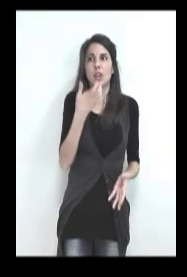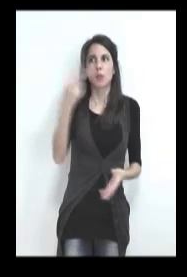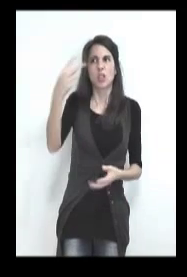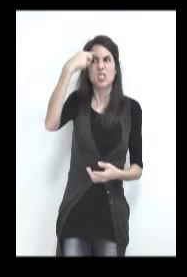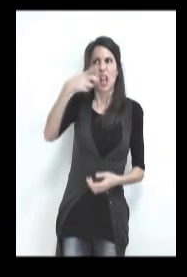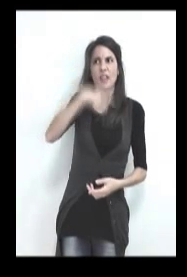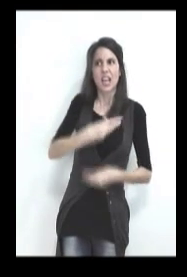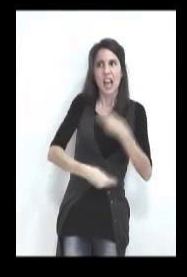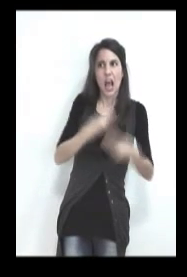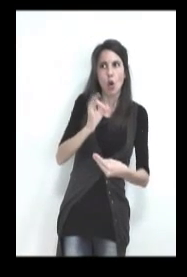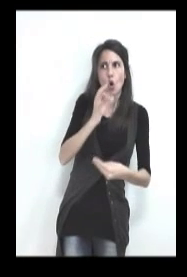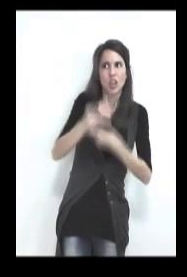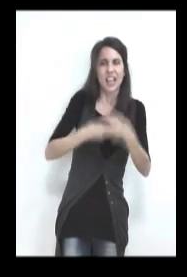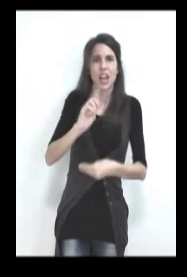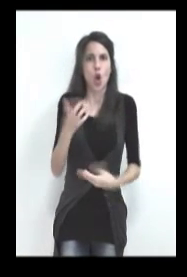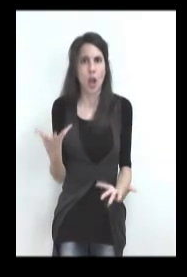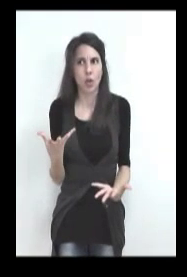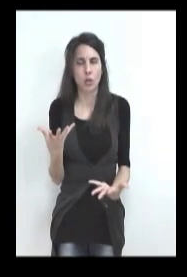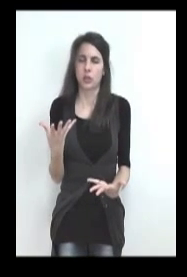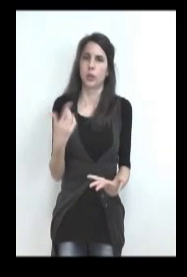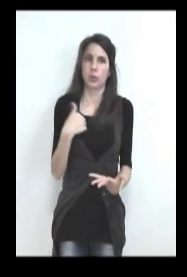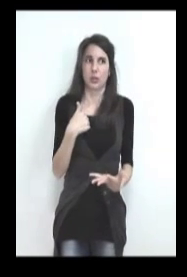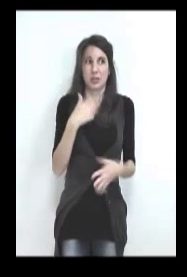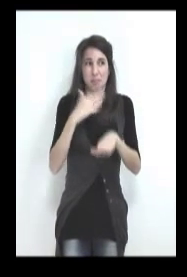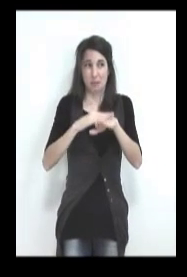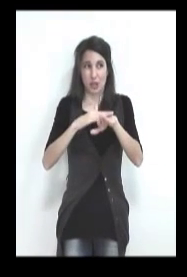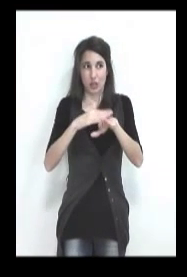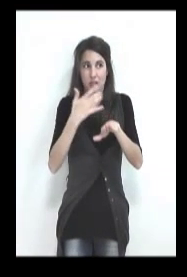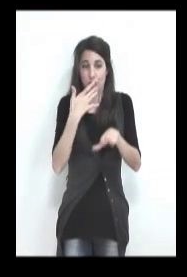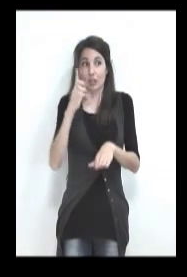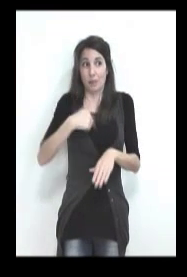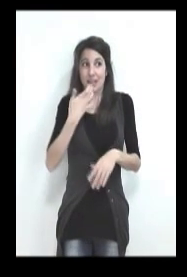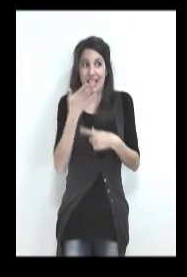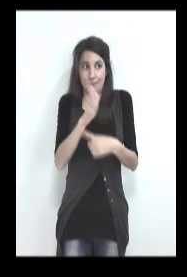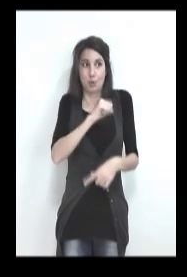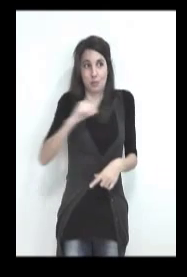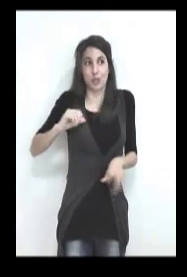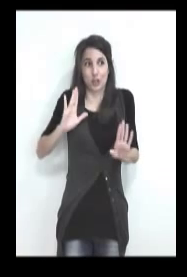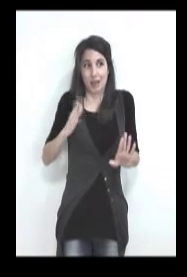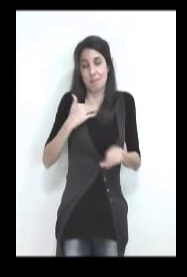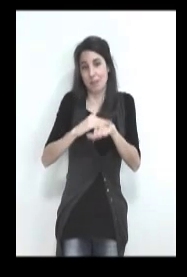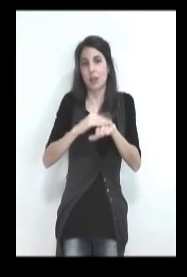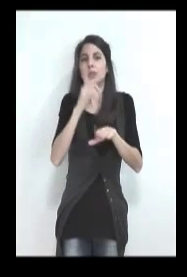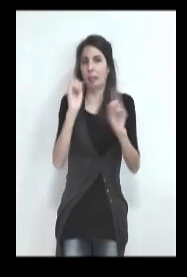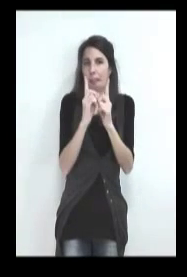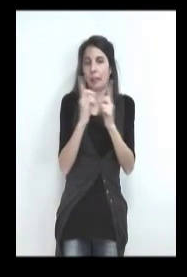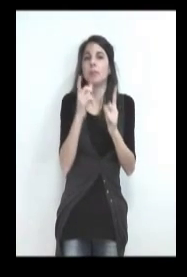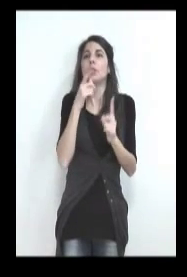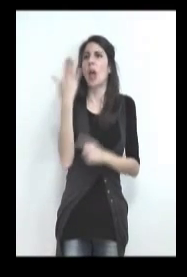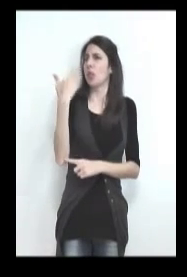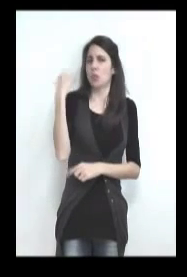20 segundos, que en este caso también es personal, que me sucedió hace unos años, que en un lineal de un